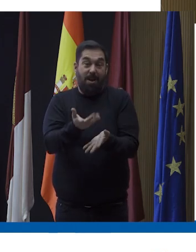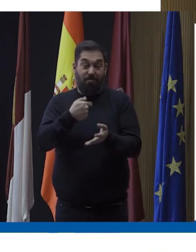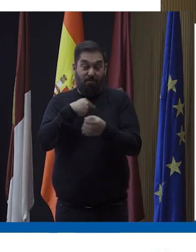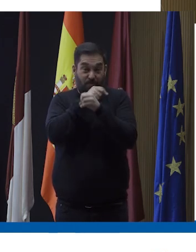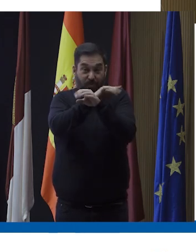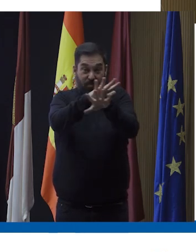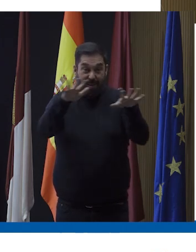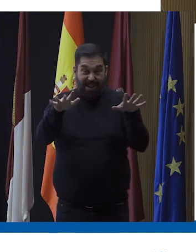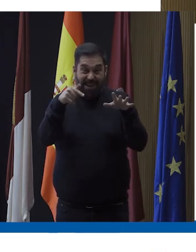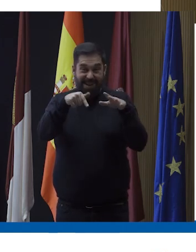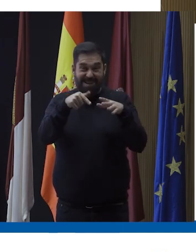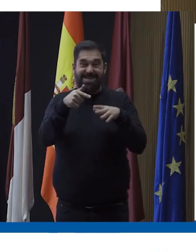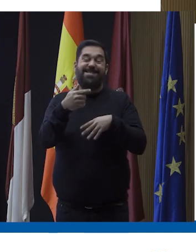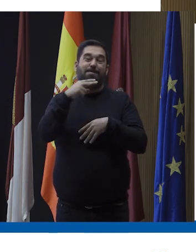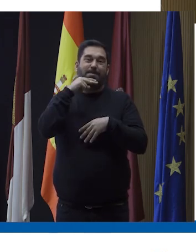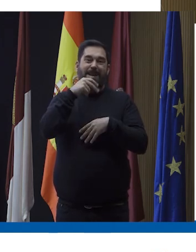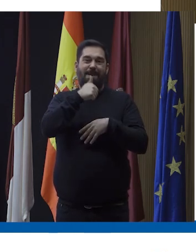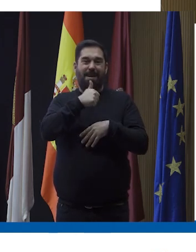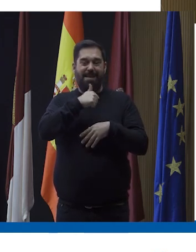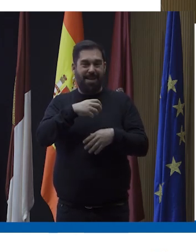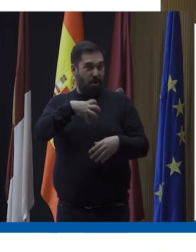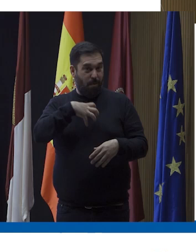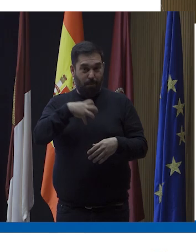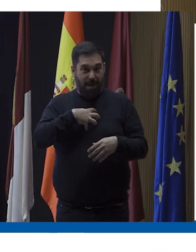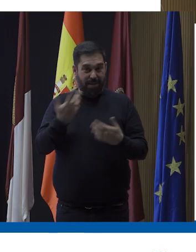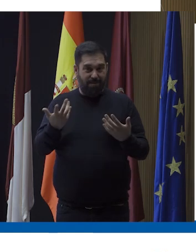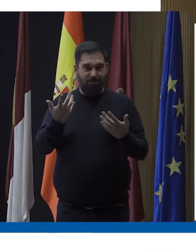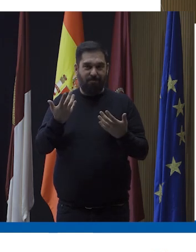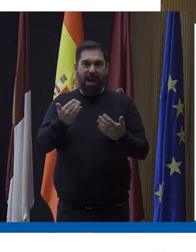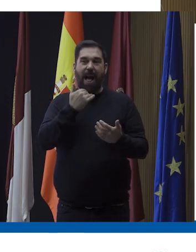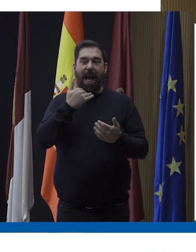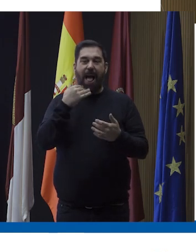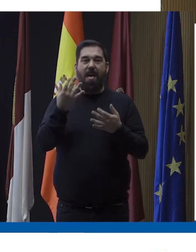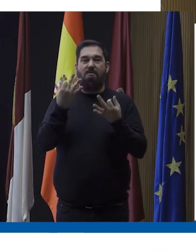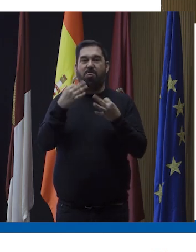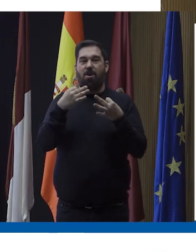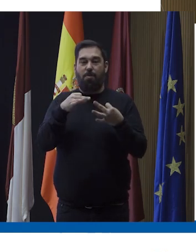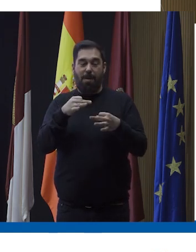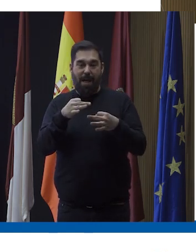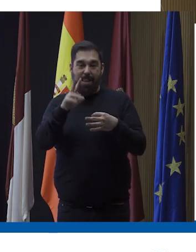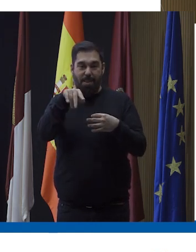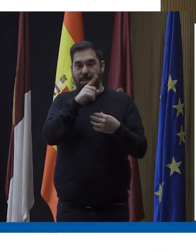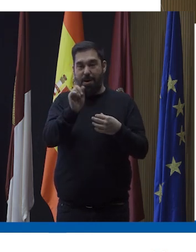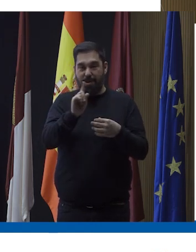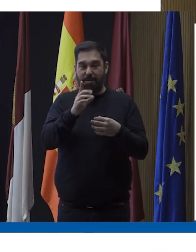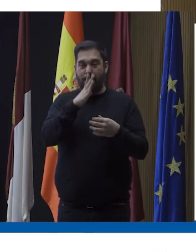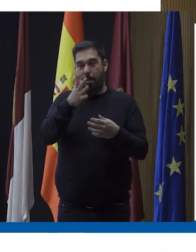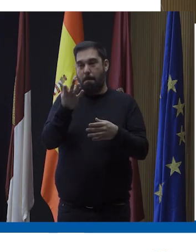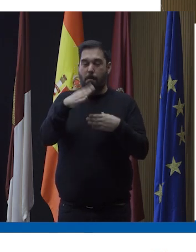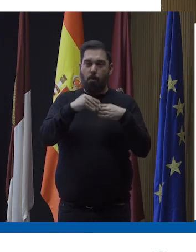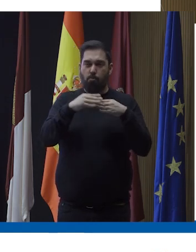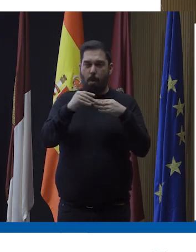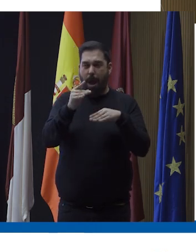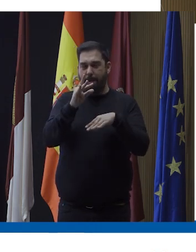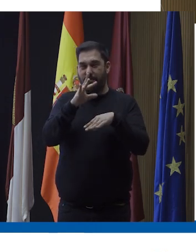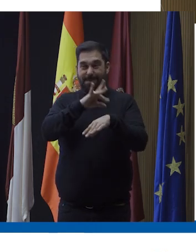es que la incontinencia urinaria de esfuerzo no es algo normal. Ni en pacientes, por ejemplo, que acaban